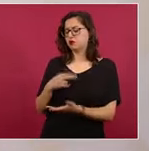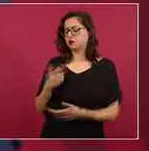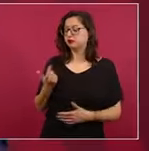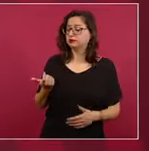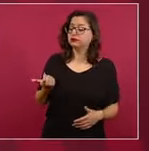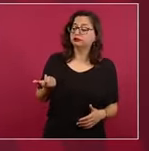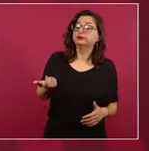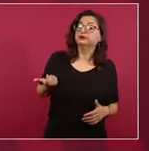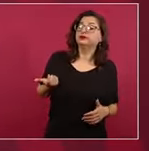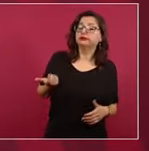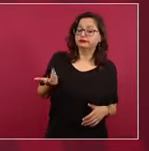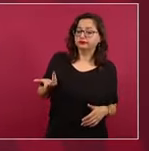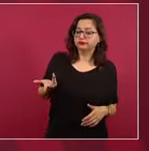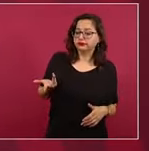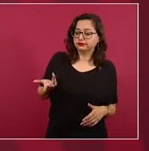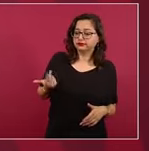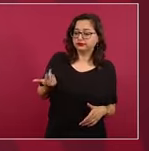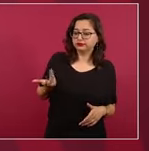pero